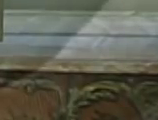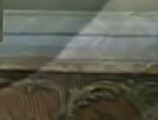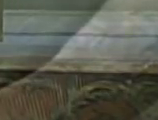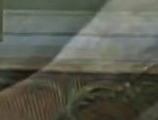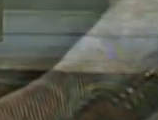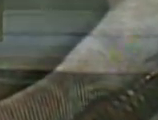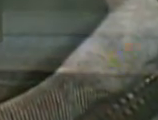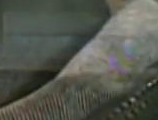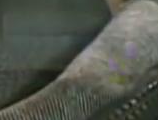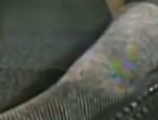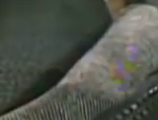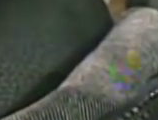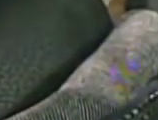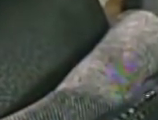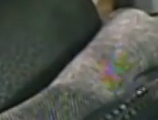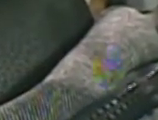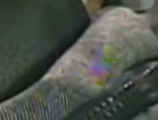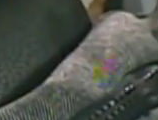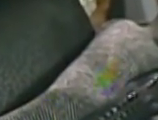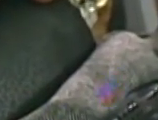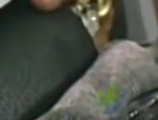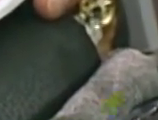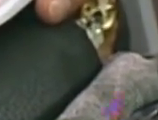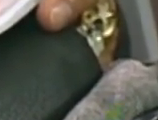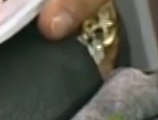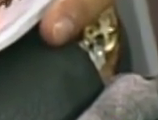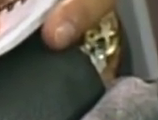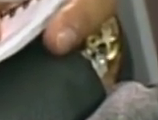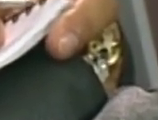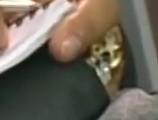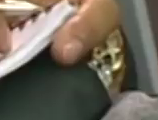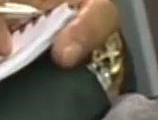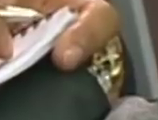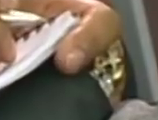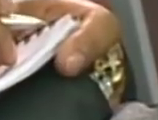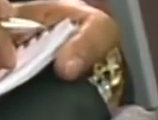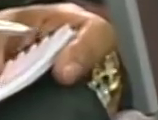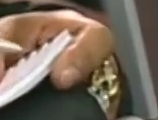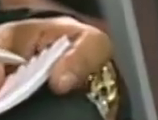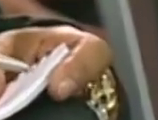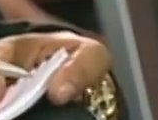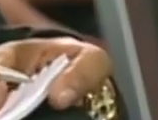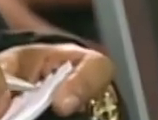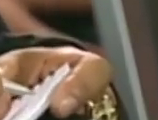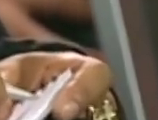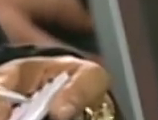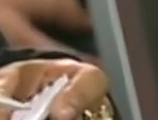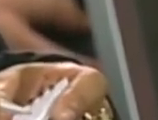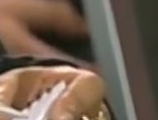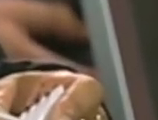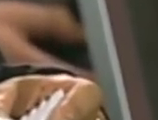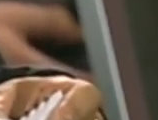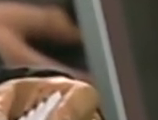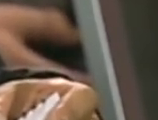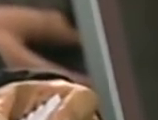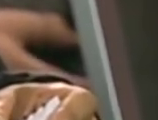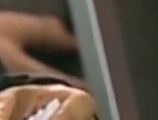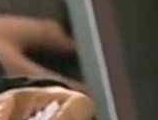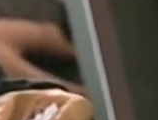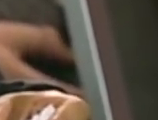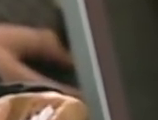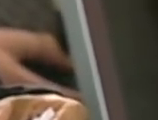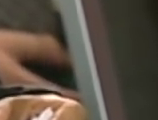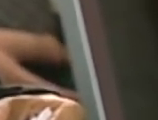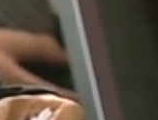Esos acuerdos, esos documentos nos va a ayudar que tengamos los cimientos más sólidos de relaciones. Las líneas aéreas turcas desde el año